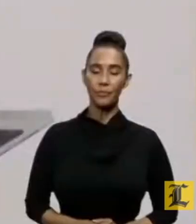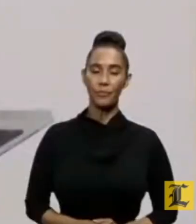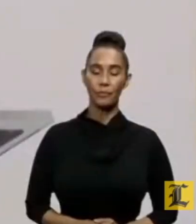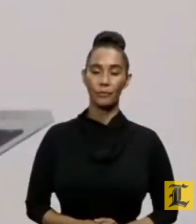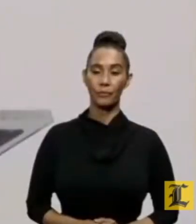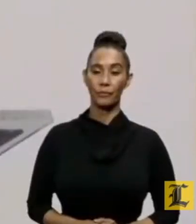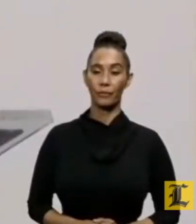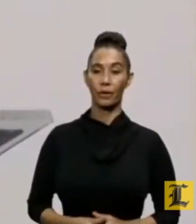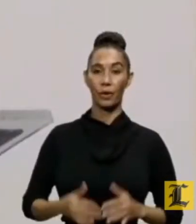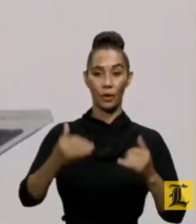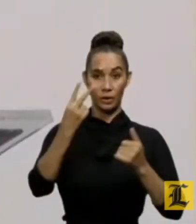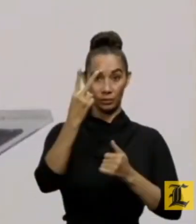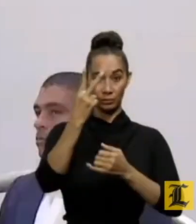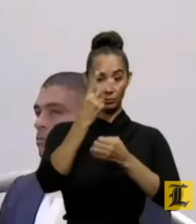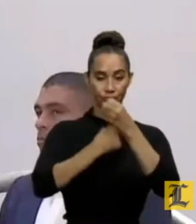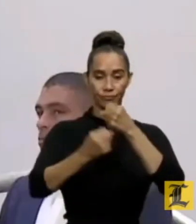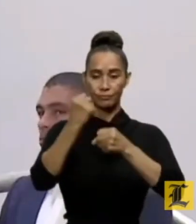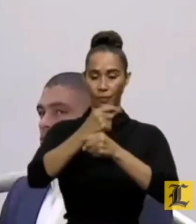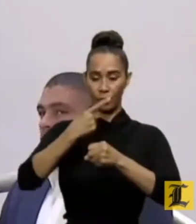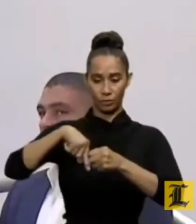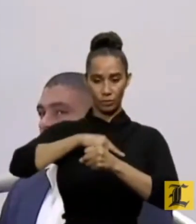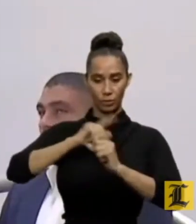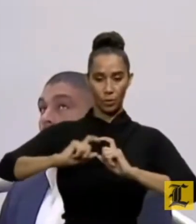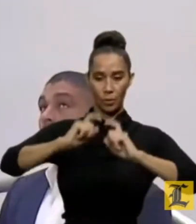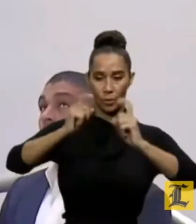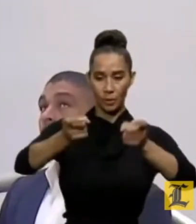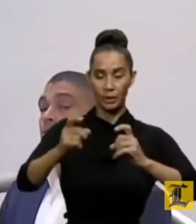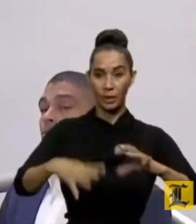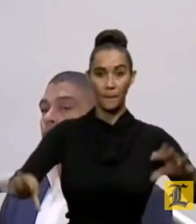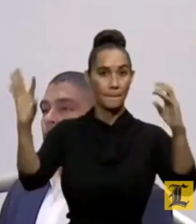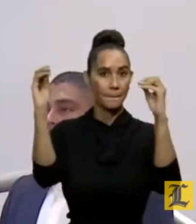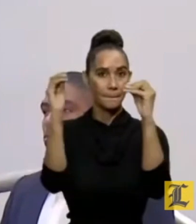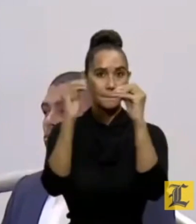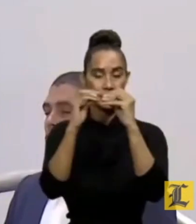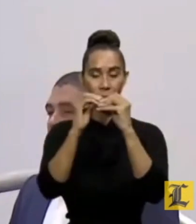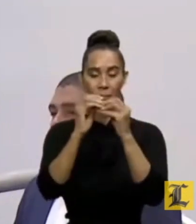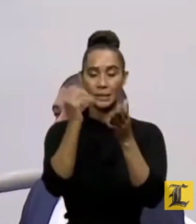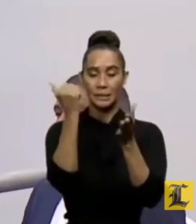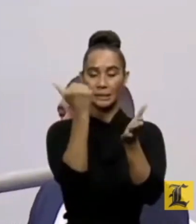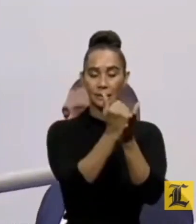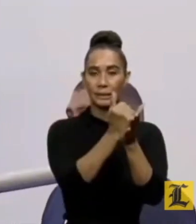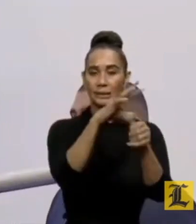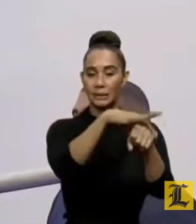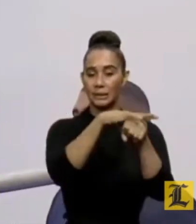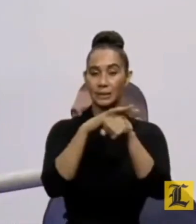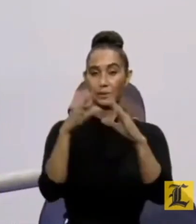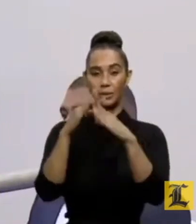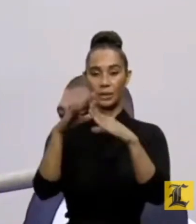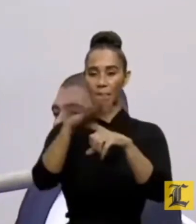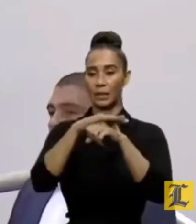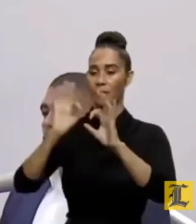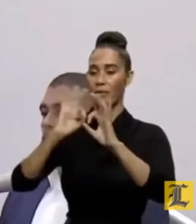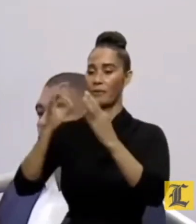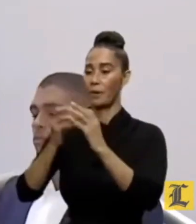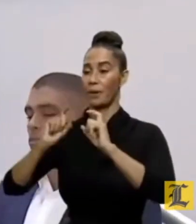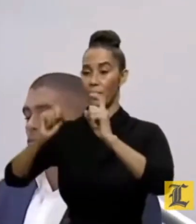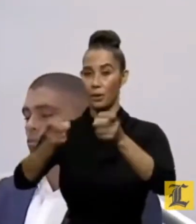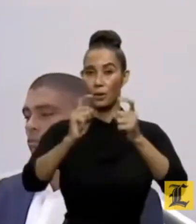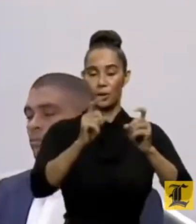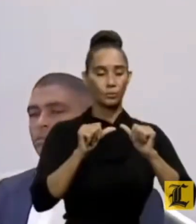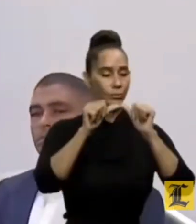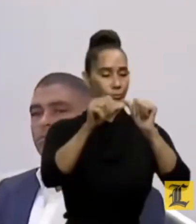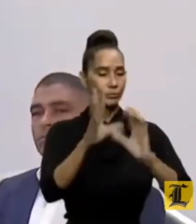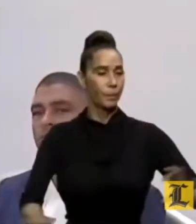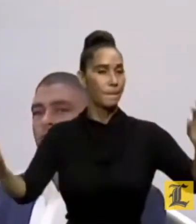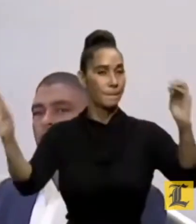Por eso en estos 2 años hemos entregado la mayor cantidad de títulos de propiedad a familias y lo duplicaremos